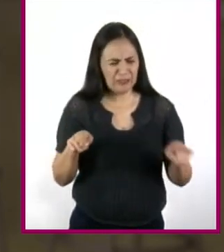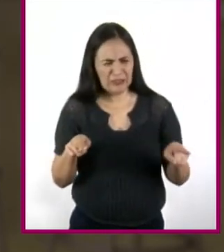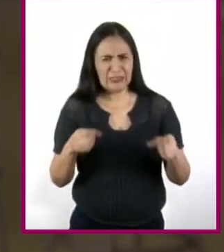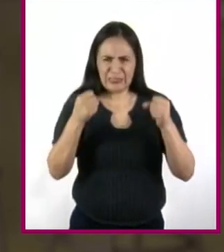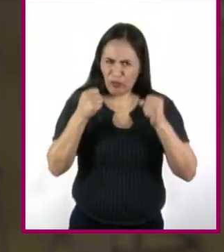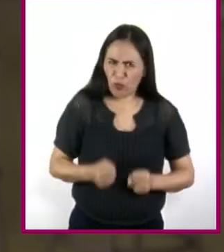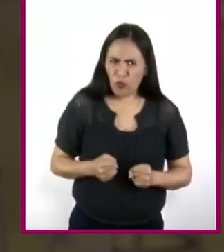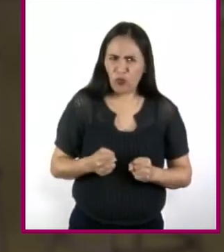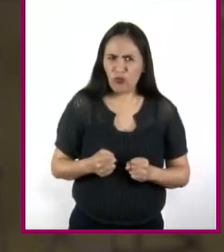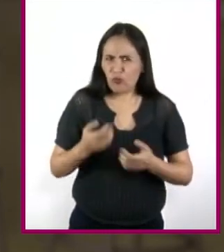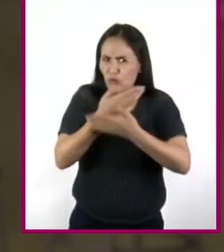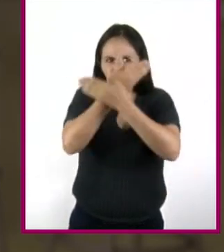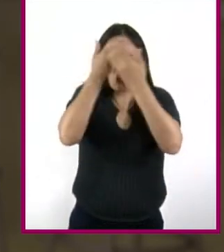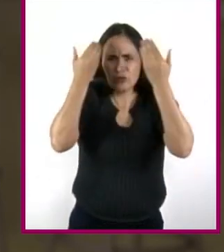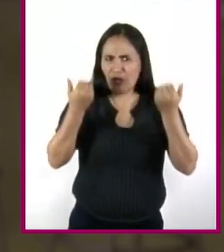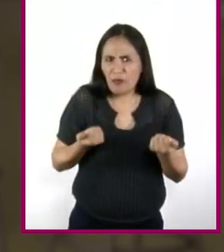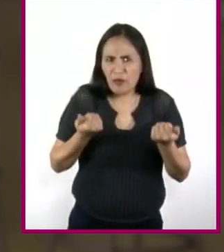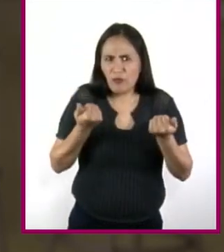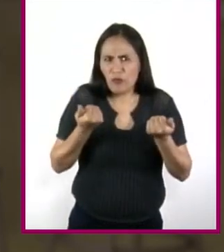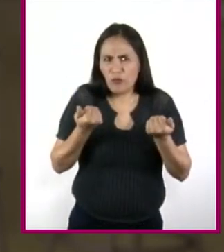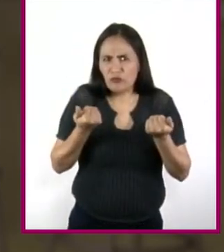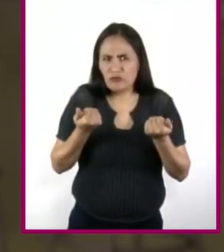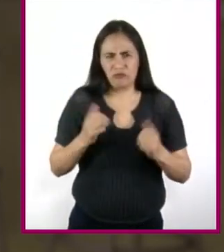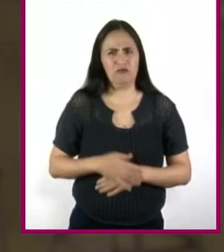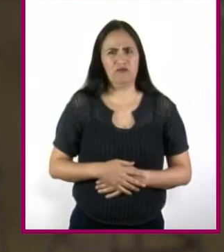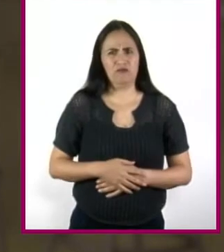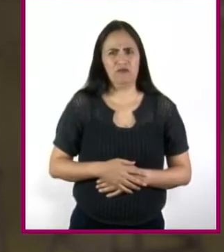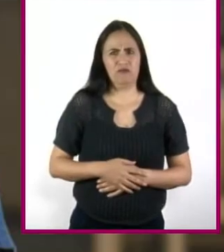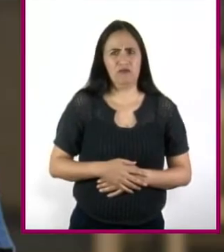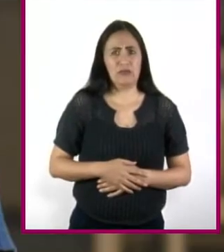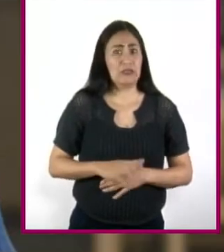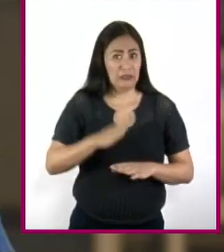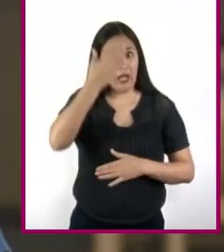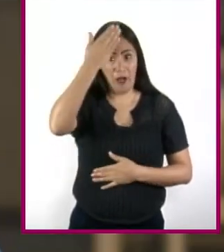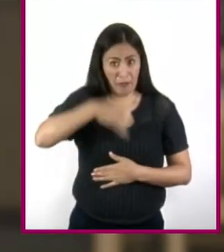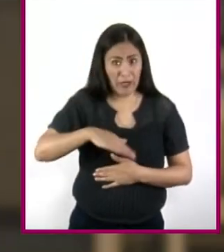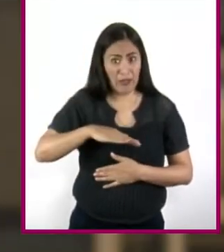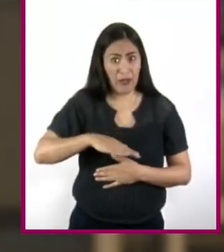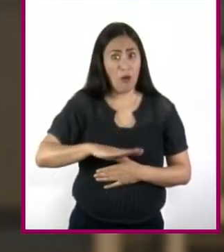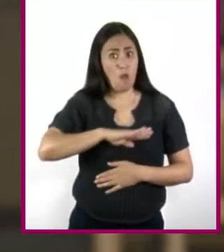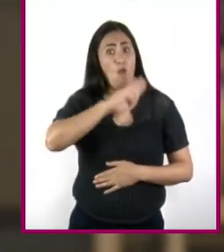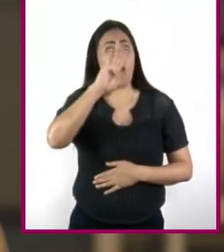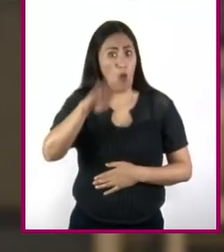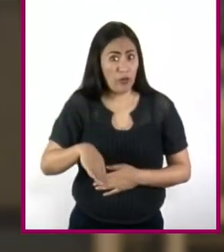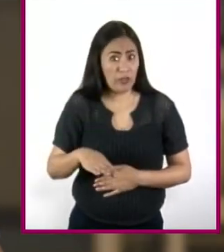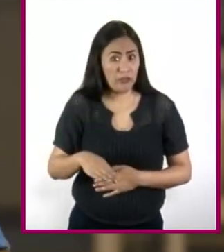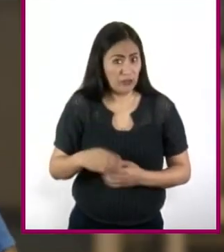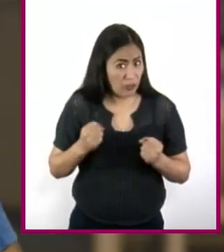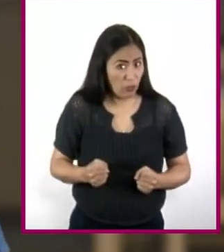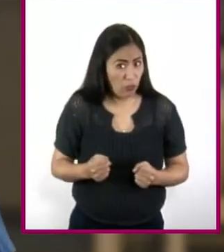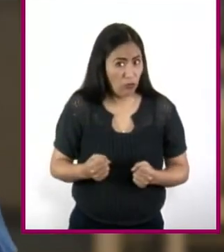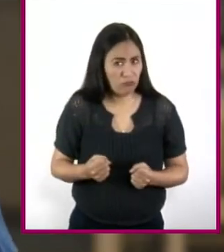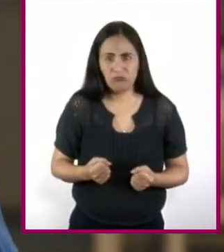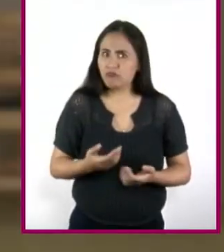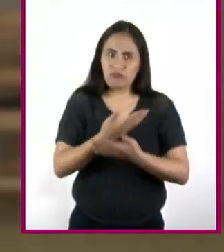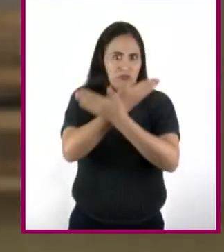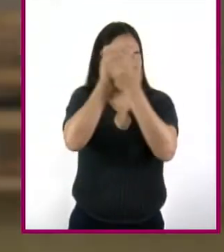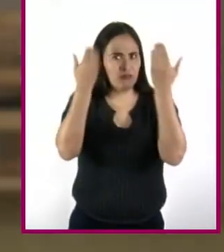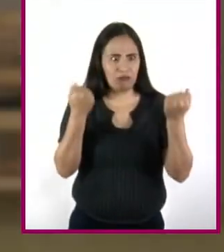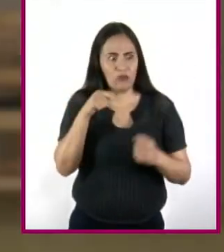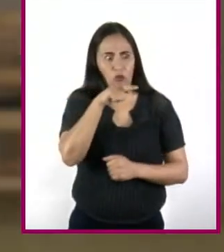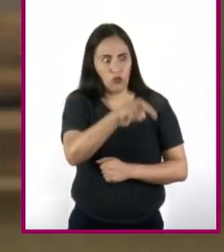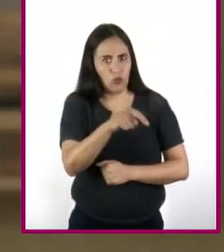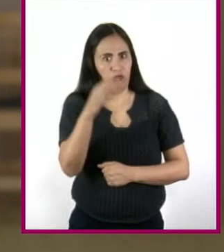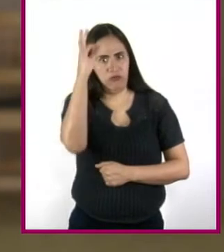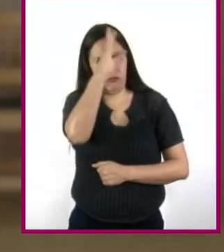muerte, no parece que podamos saber qué pasa después de la muerte. Ya es todo un epistemólogo, joven.